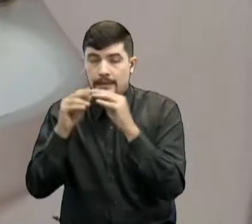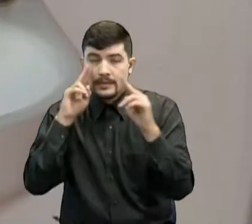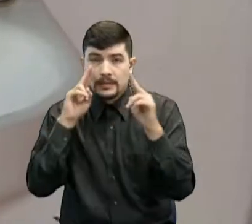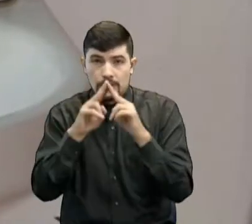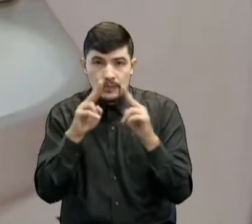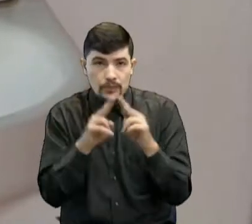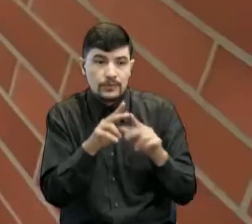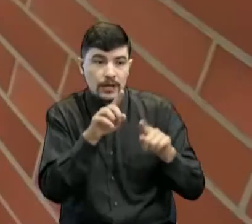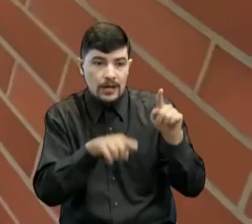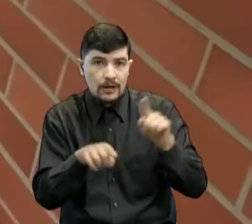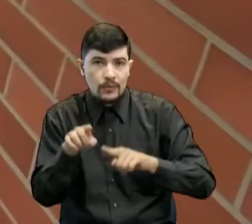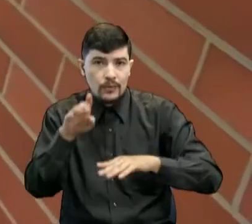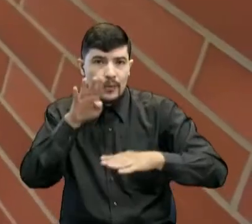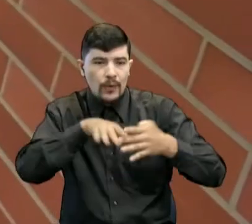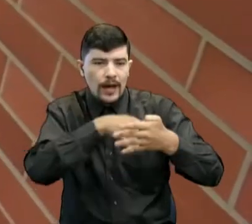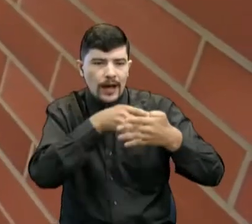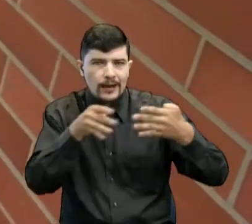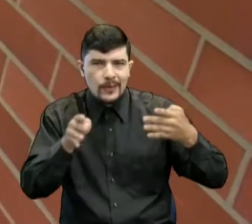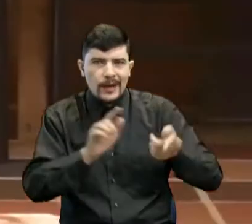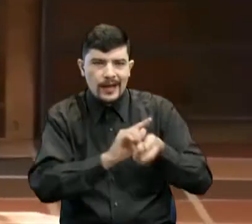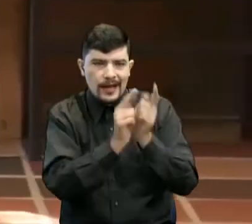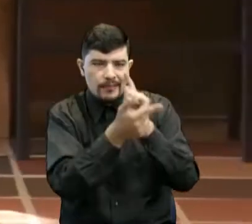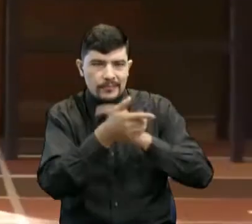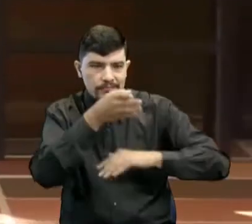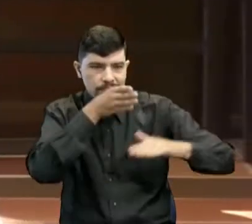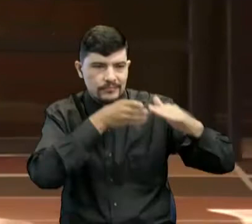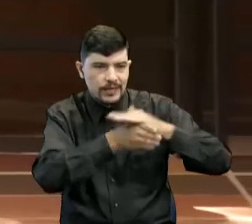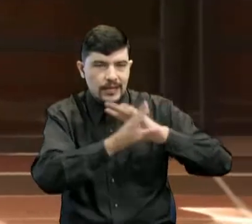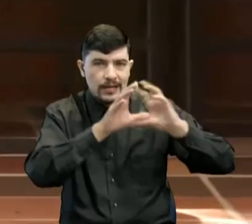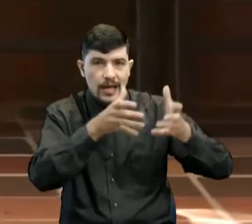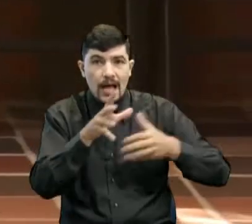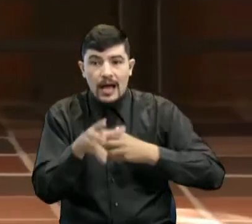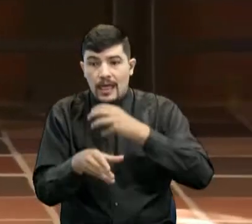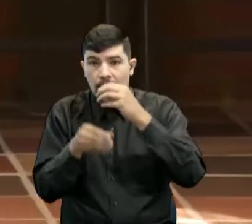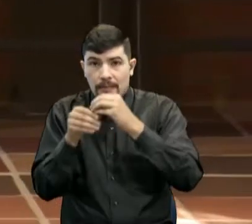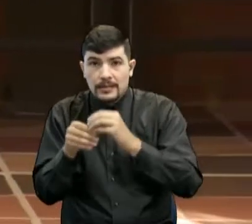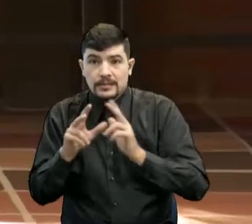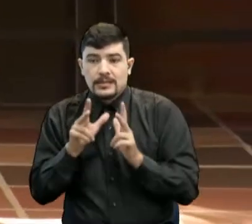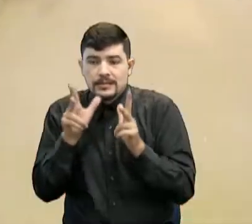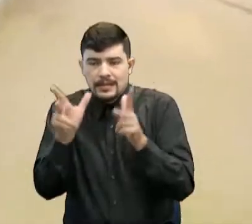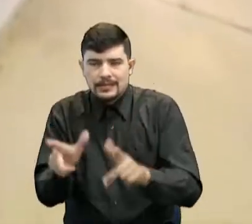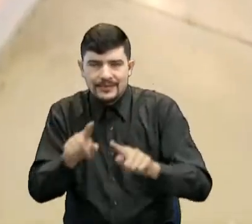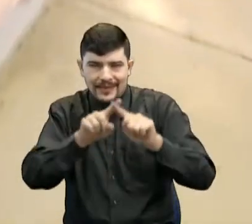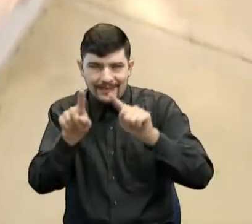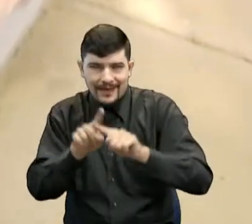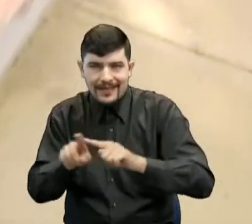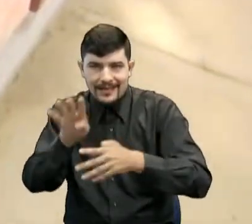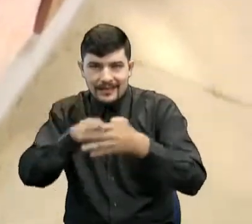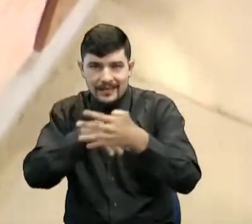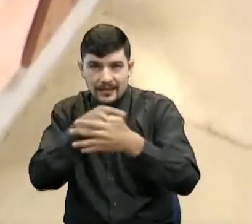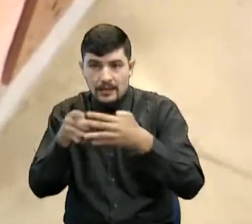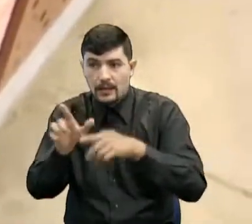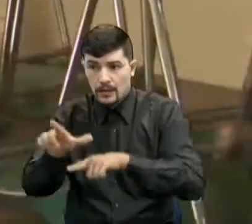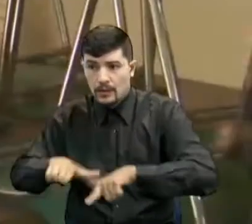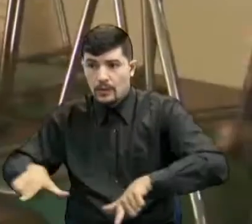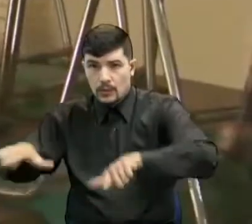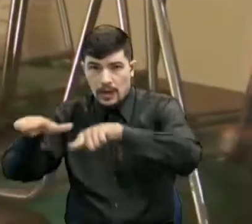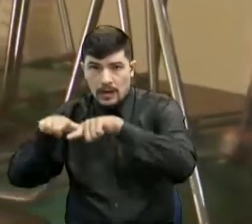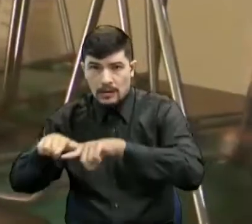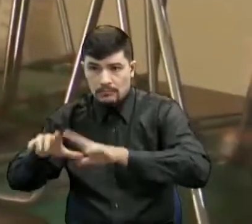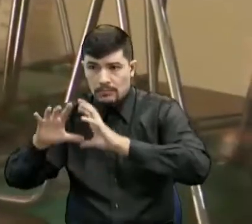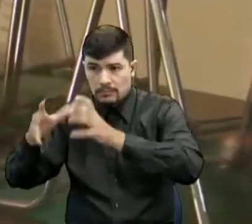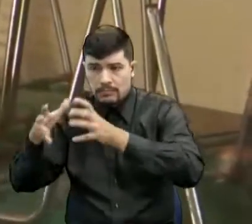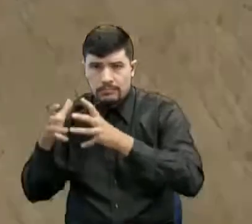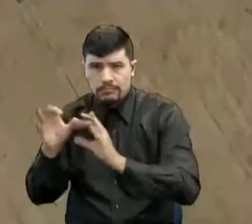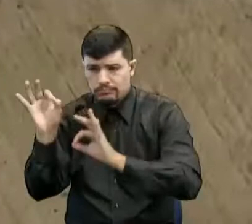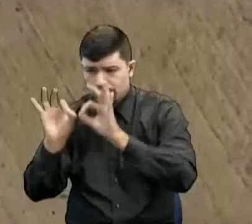para el ingreso a las clases y los descansos. El uso del tapabocas será obligatorio y las aulas ya están equipadas y señalizadas para